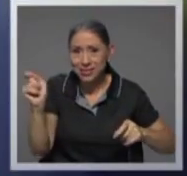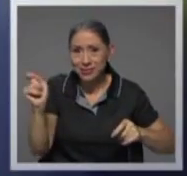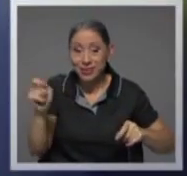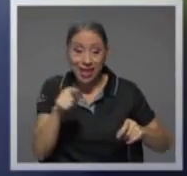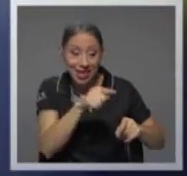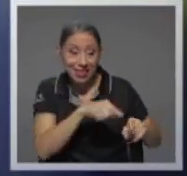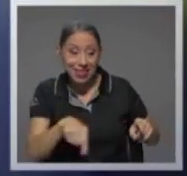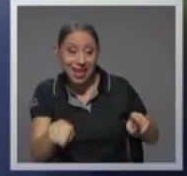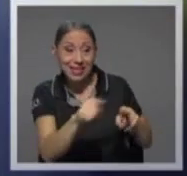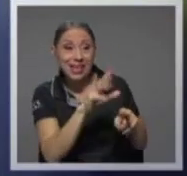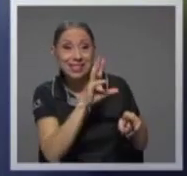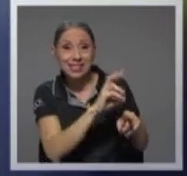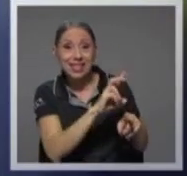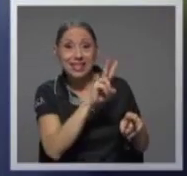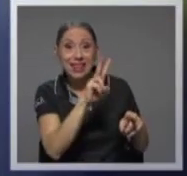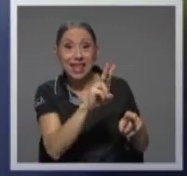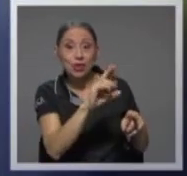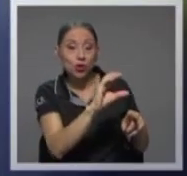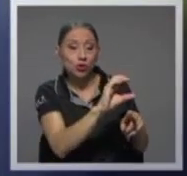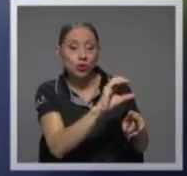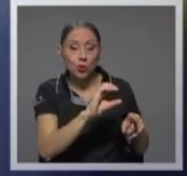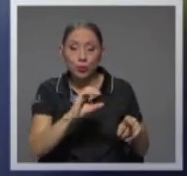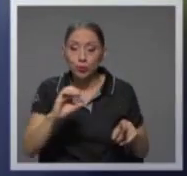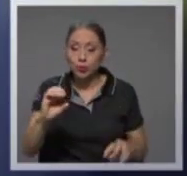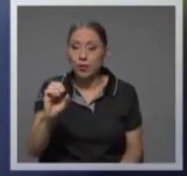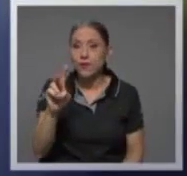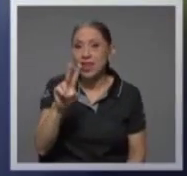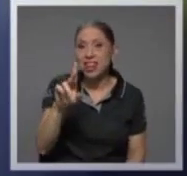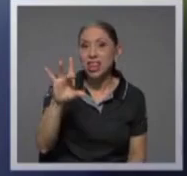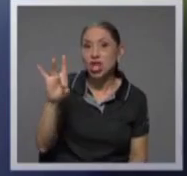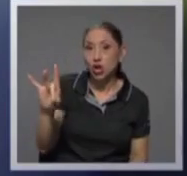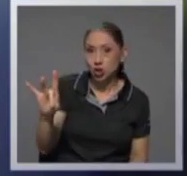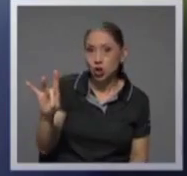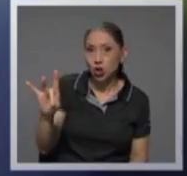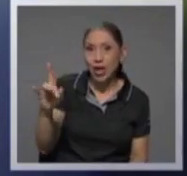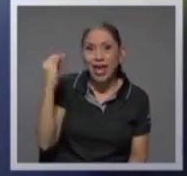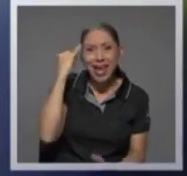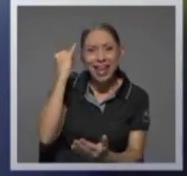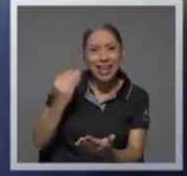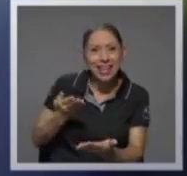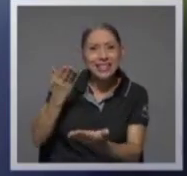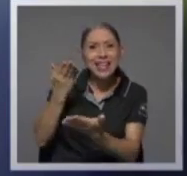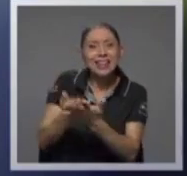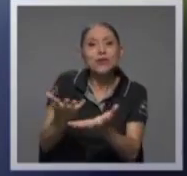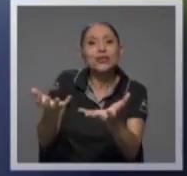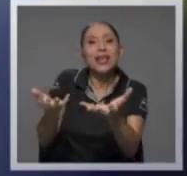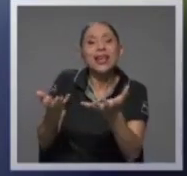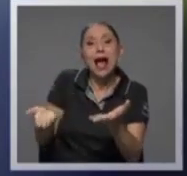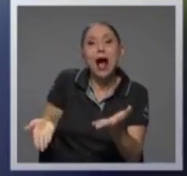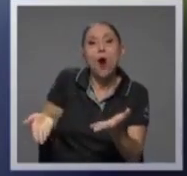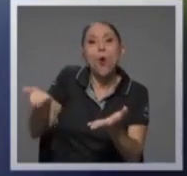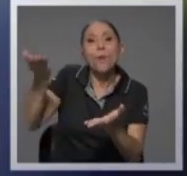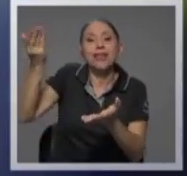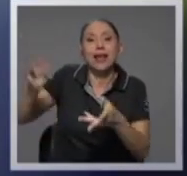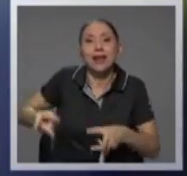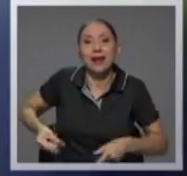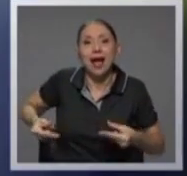28 de esos proyectos eran iniciativas que buscaban aumentar el gasto